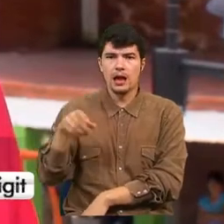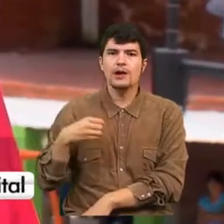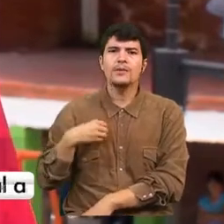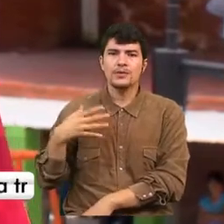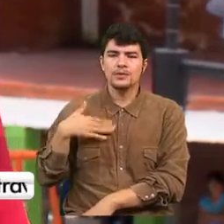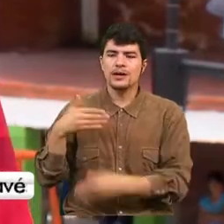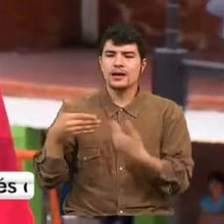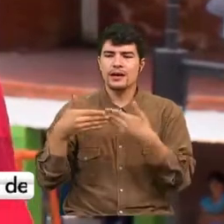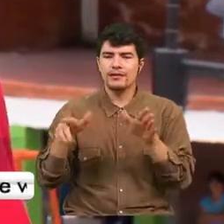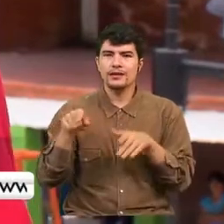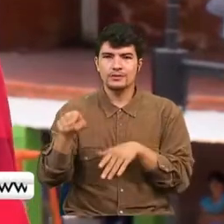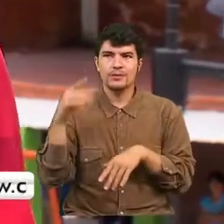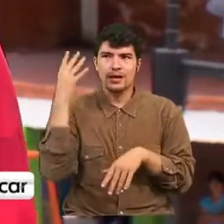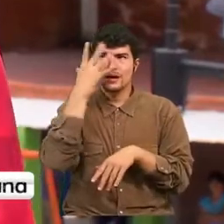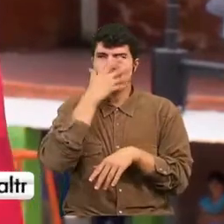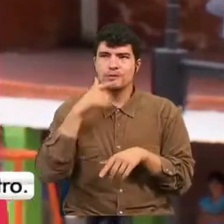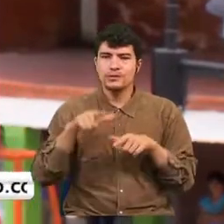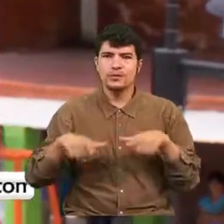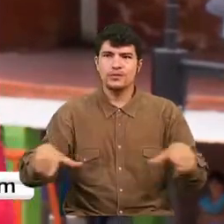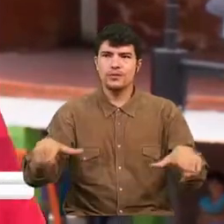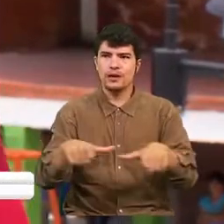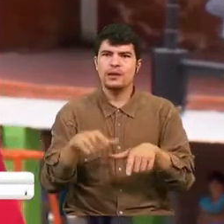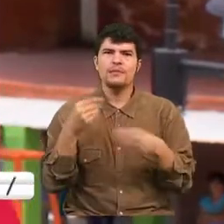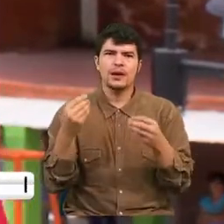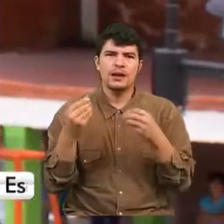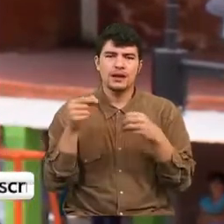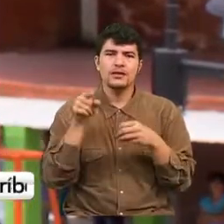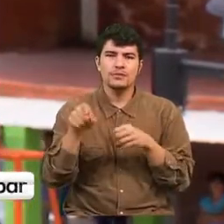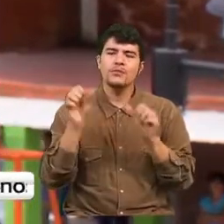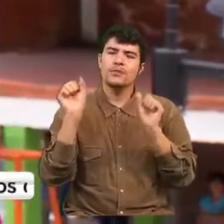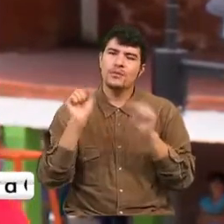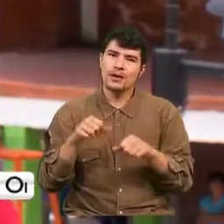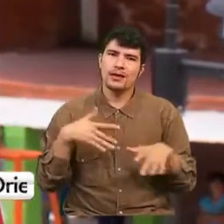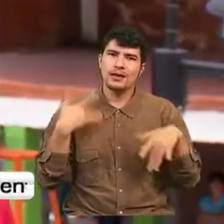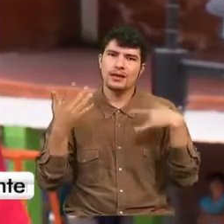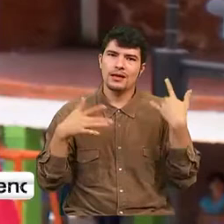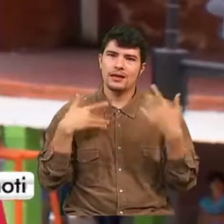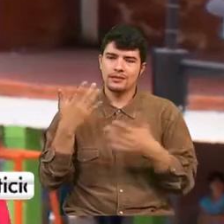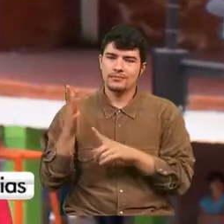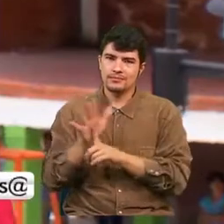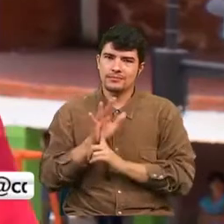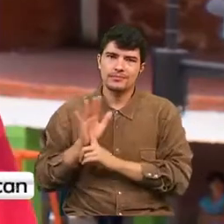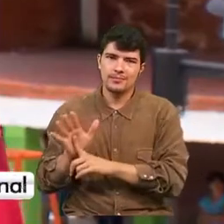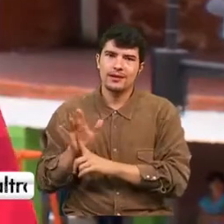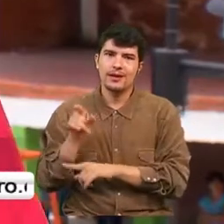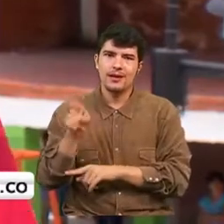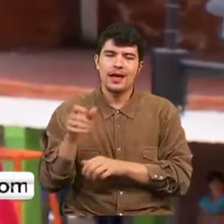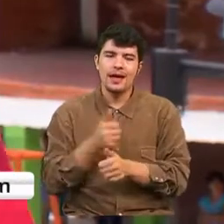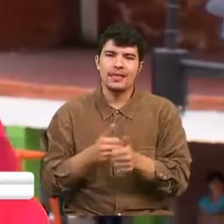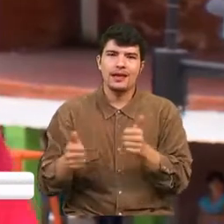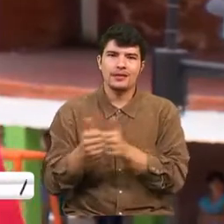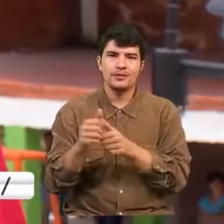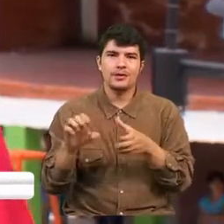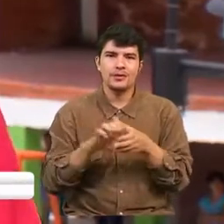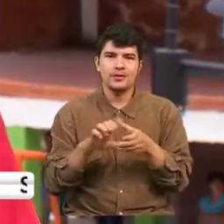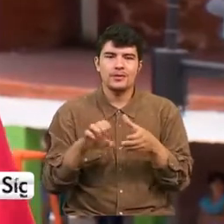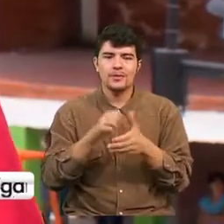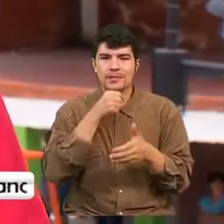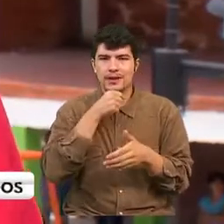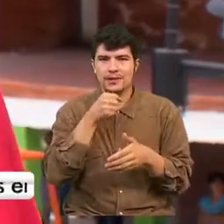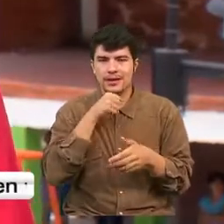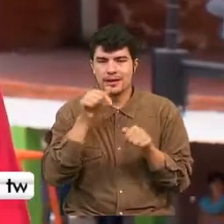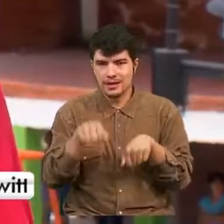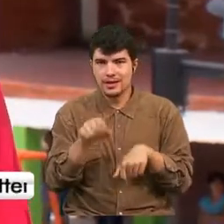oportunidad de inaugurar esta maravillosa obra para que todos ustedes disfruten. Aquí está este informe que adelantó nuestro equipo periodístico de